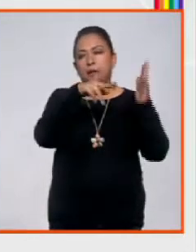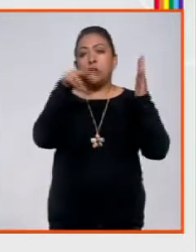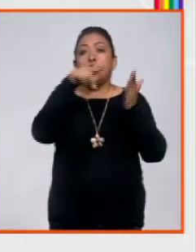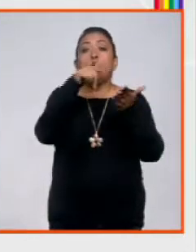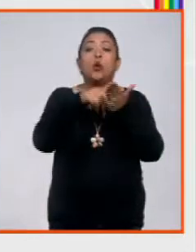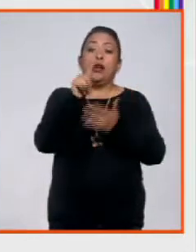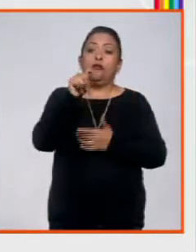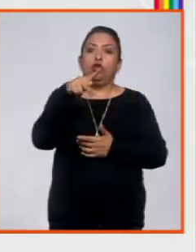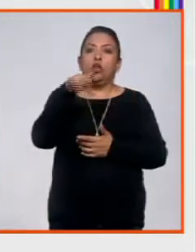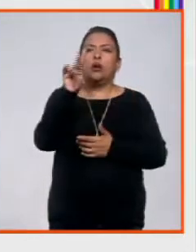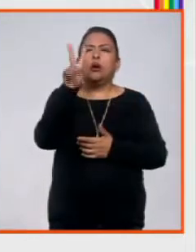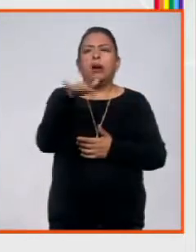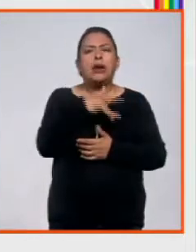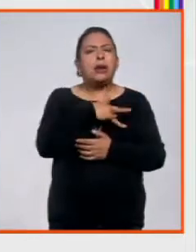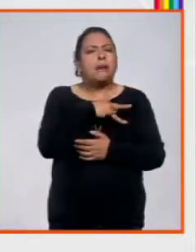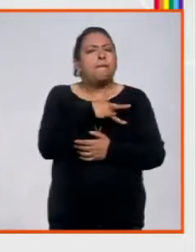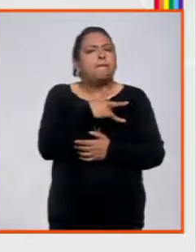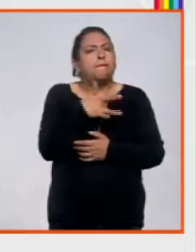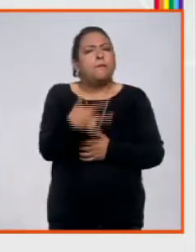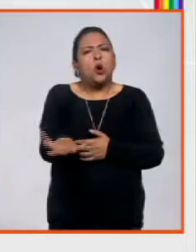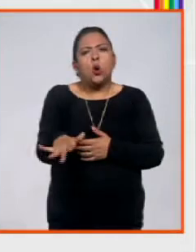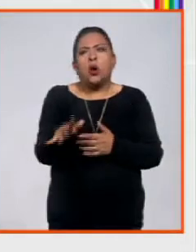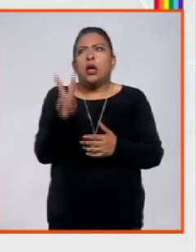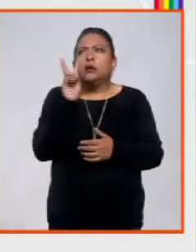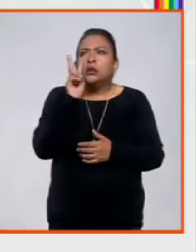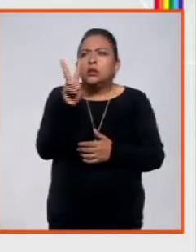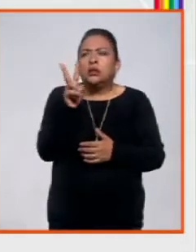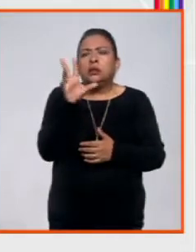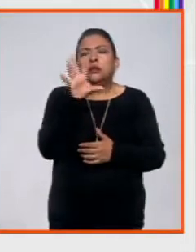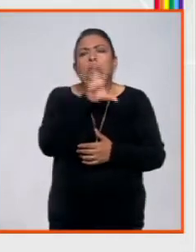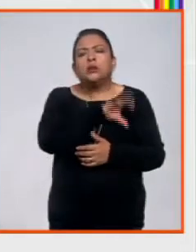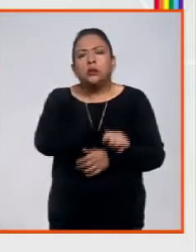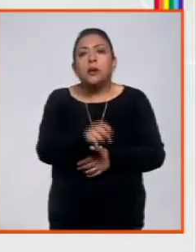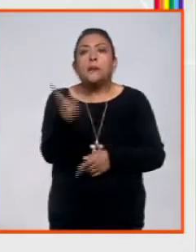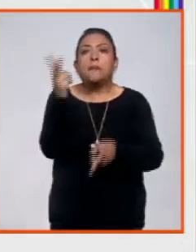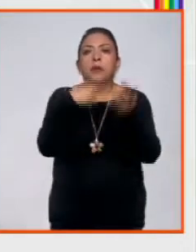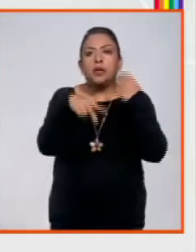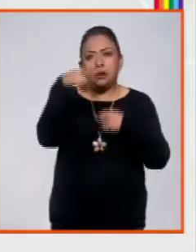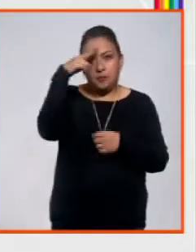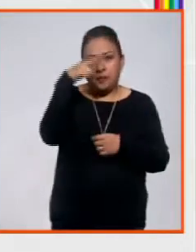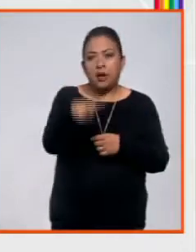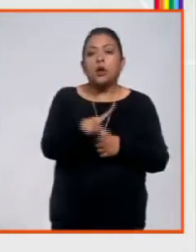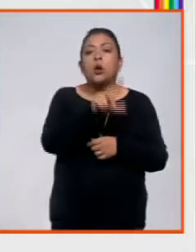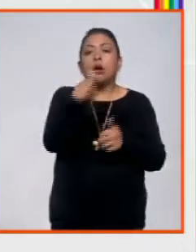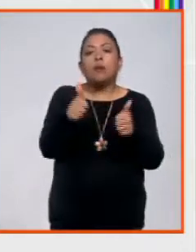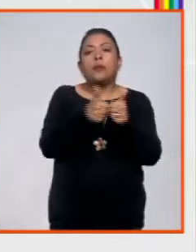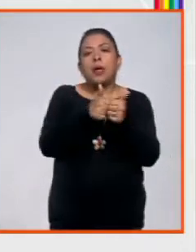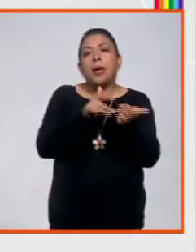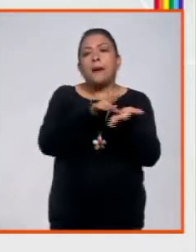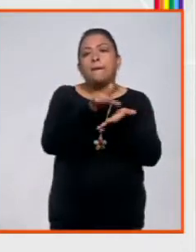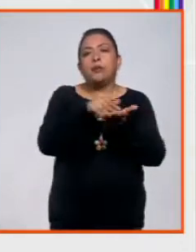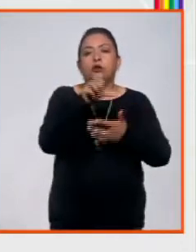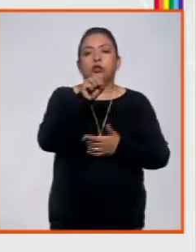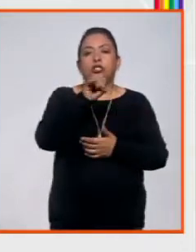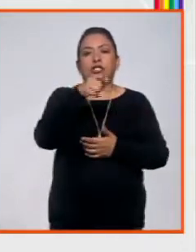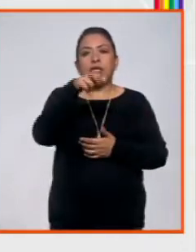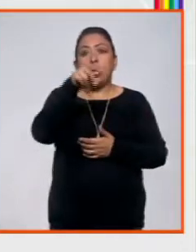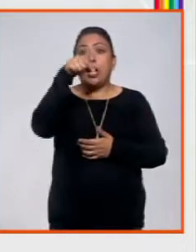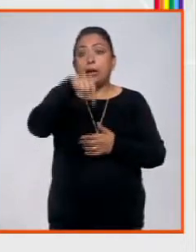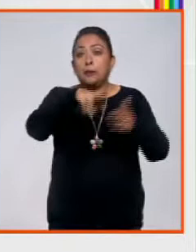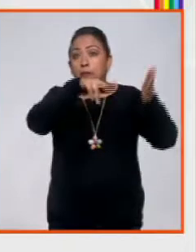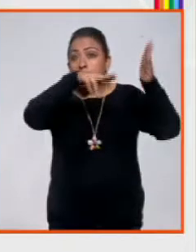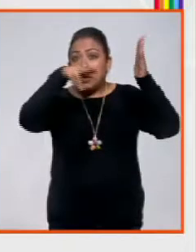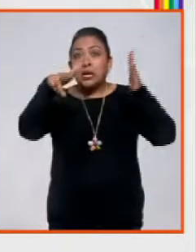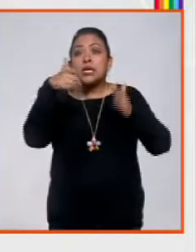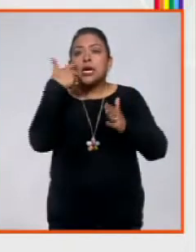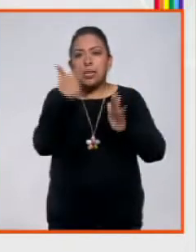se quedó tan tan enamorado de lo que vio que vino a méxico y se convirtió en asistente de david alfaro siqueiros y aquí pintó un mural que